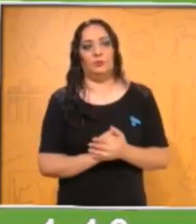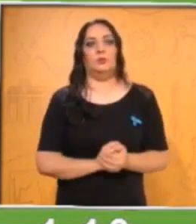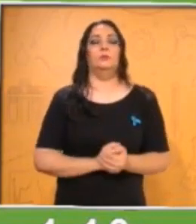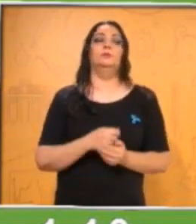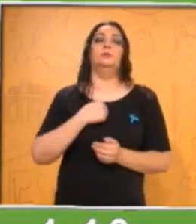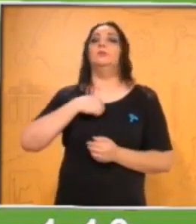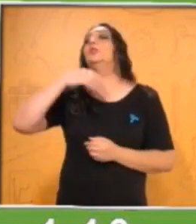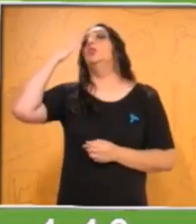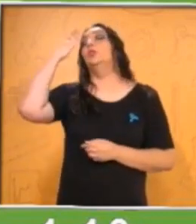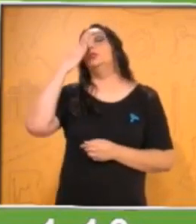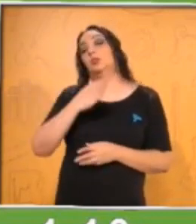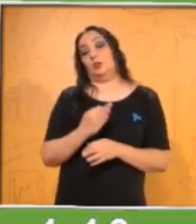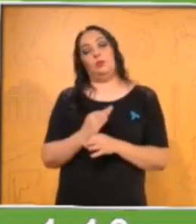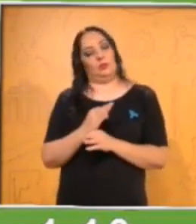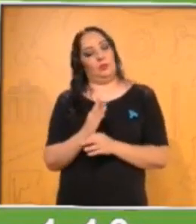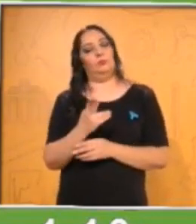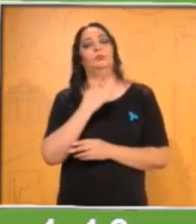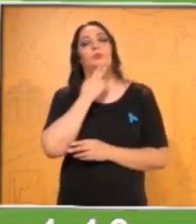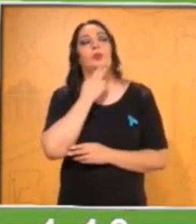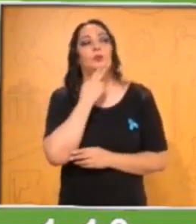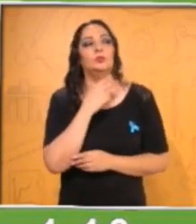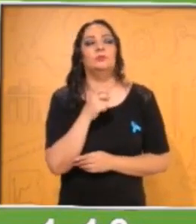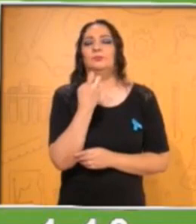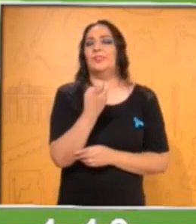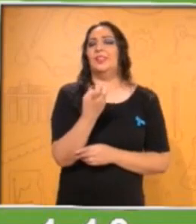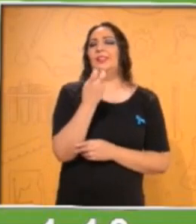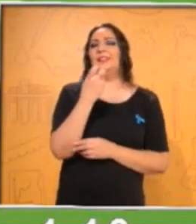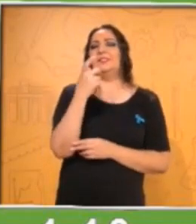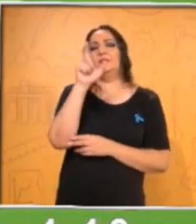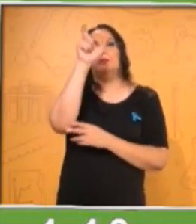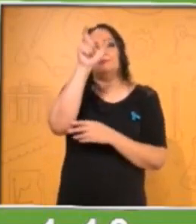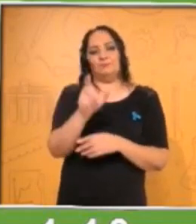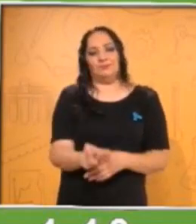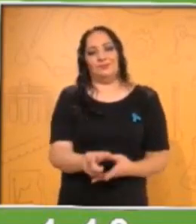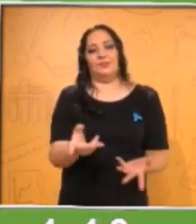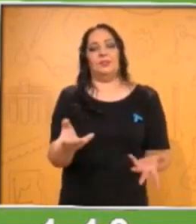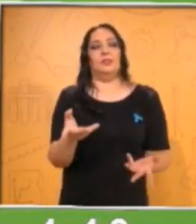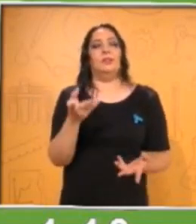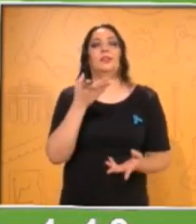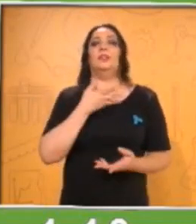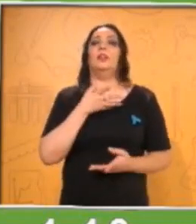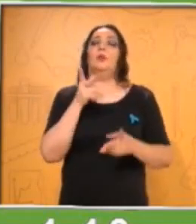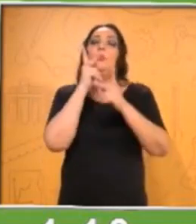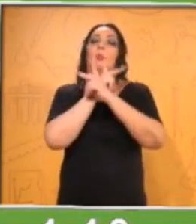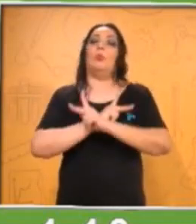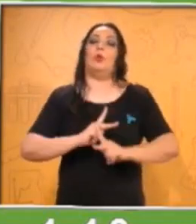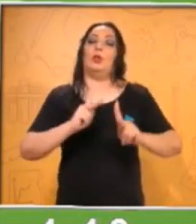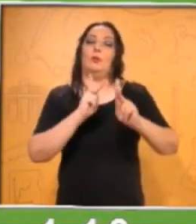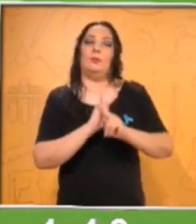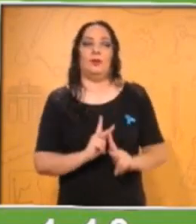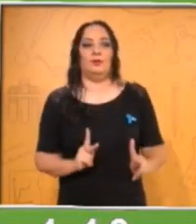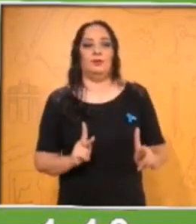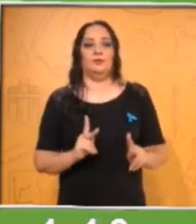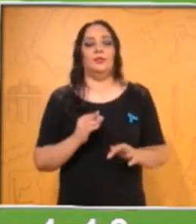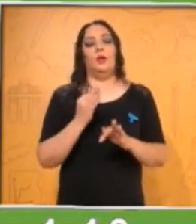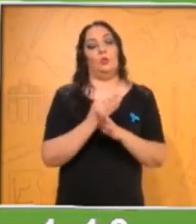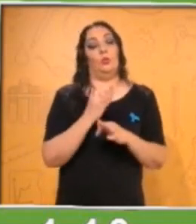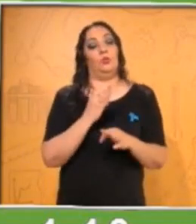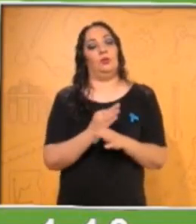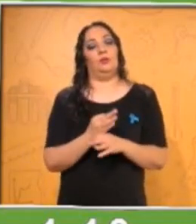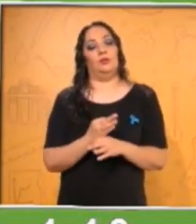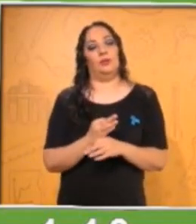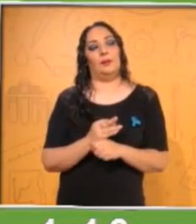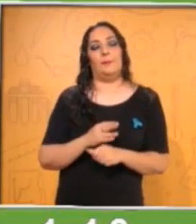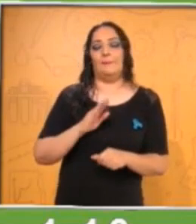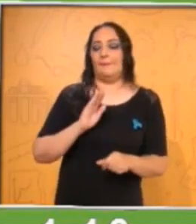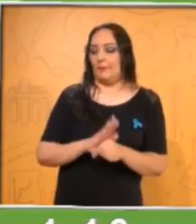yo sé que les va a servir ahorita. Esas son las características del poema, perdón. Lo que sí es que nos vamos a centrar ahorita en lo que